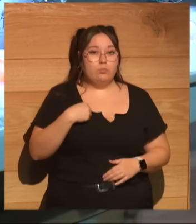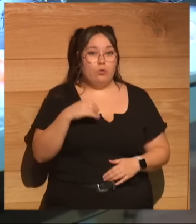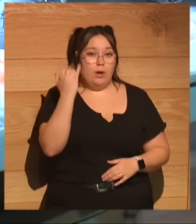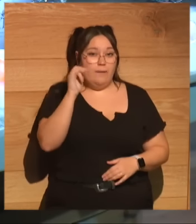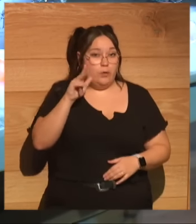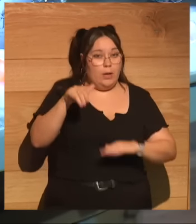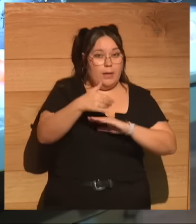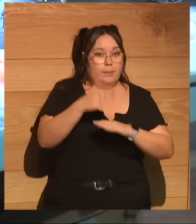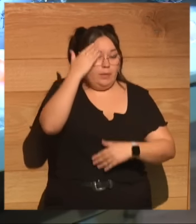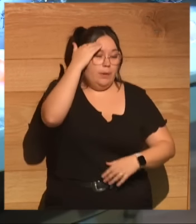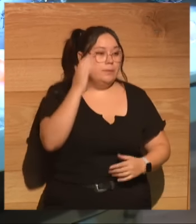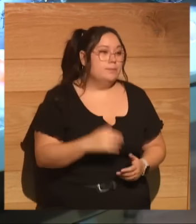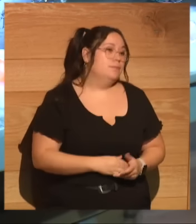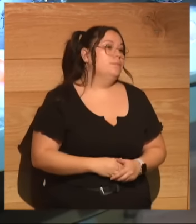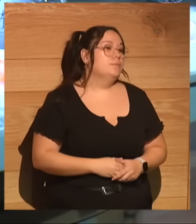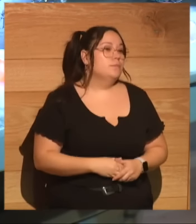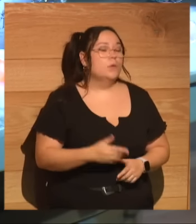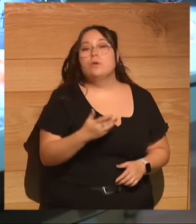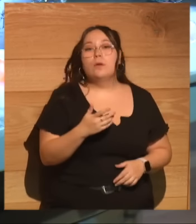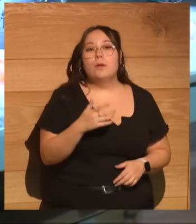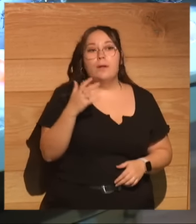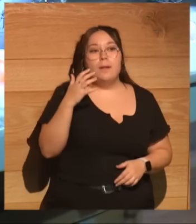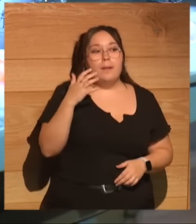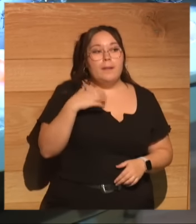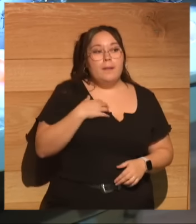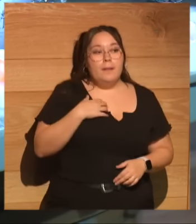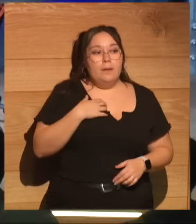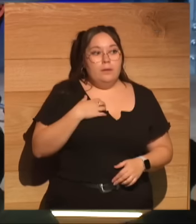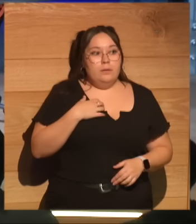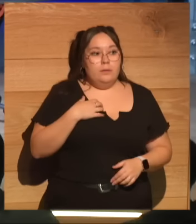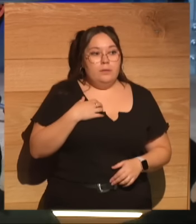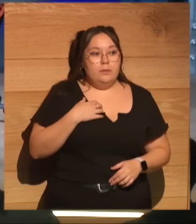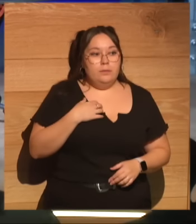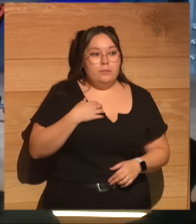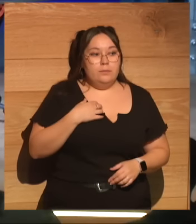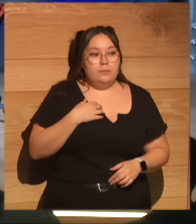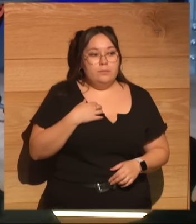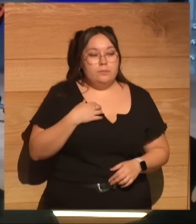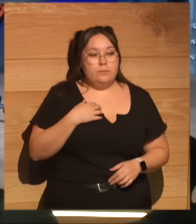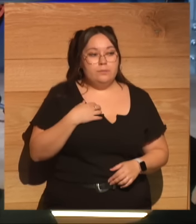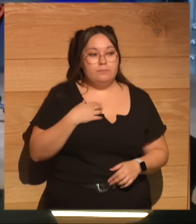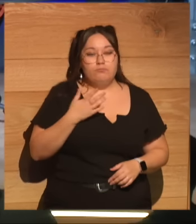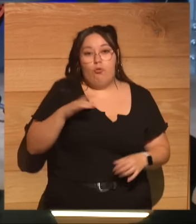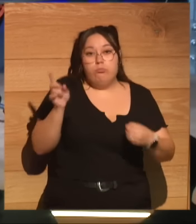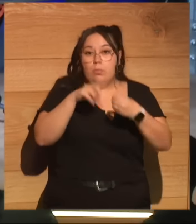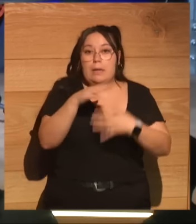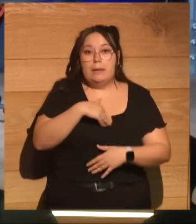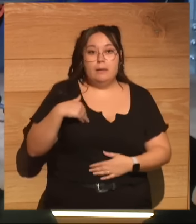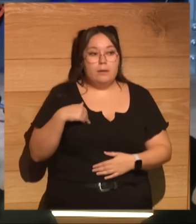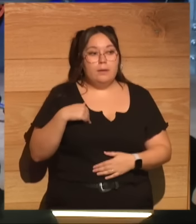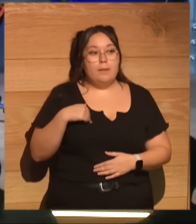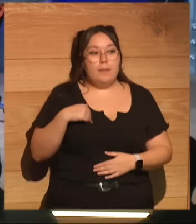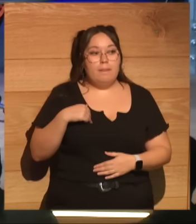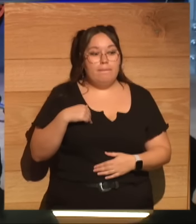vale. Yo creo que vamos a hacer a Tim Burton, bueno, en primer lugar, porque habéis querido, eso para empezar, porque yo digamos que me he sumado al carro y eso